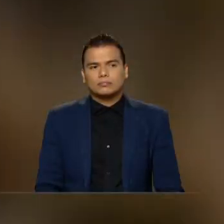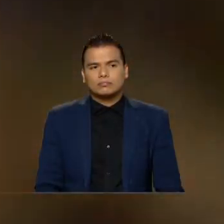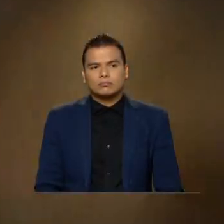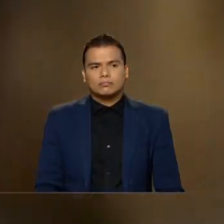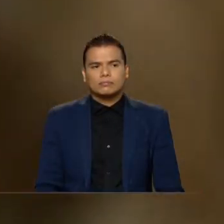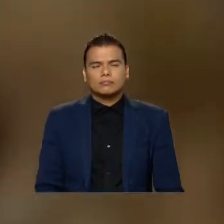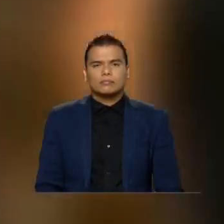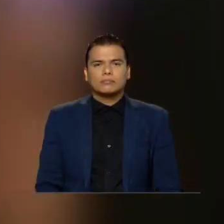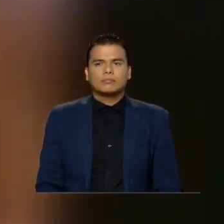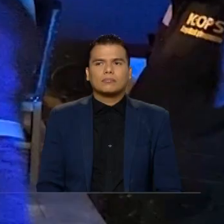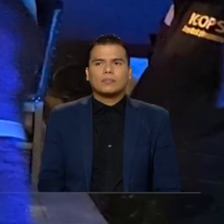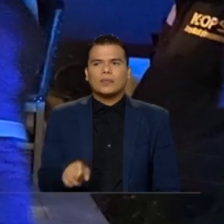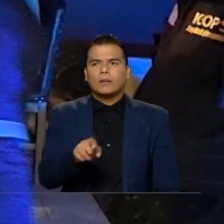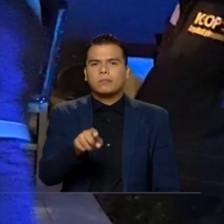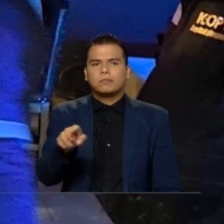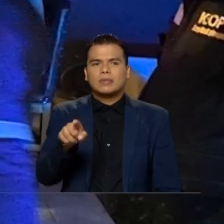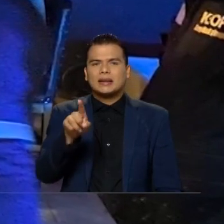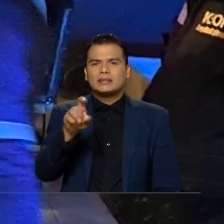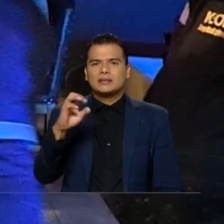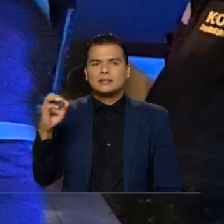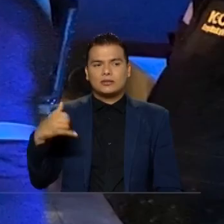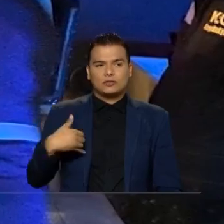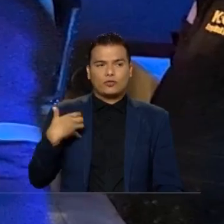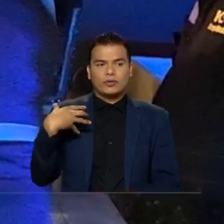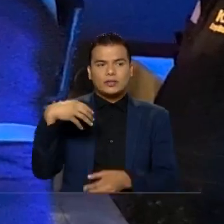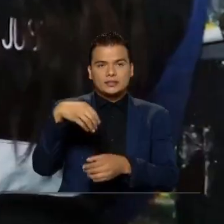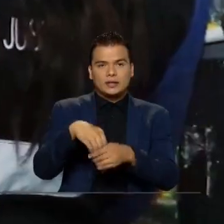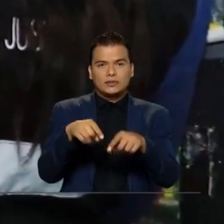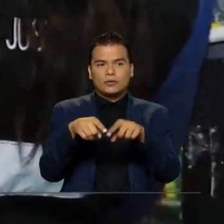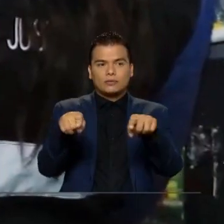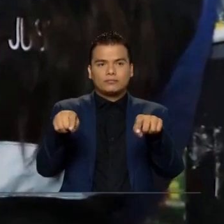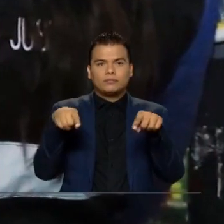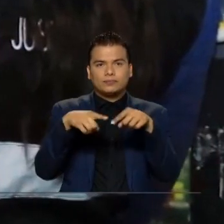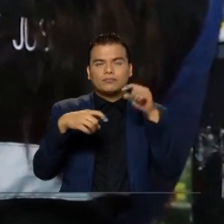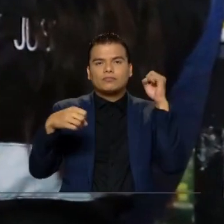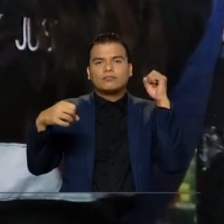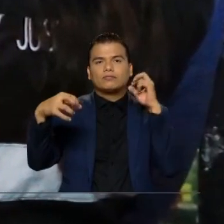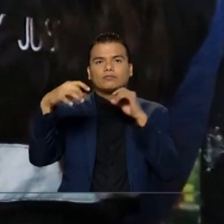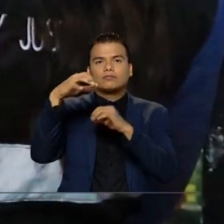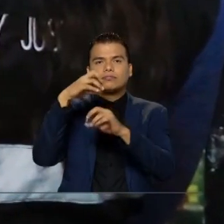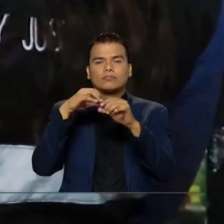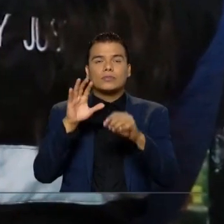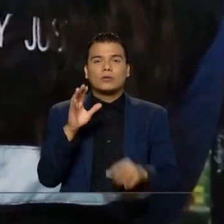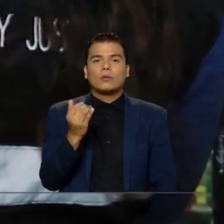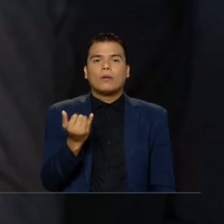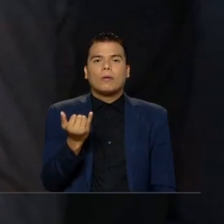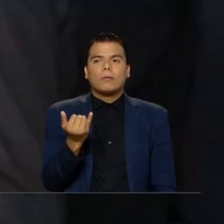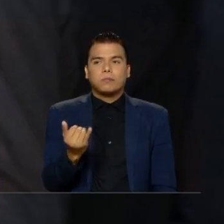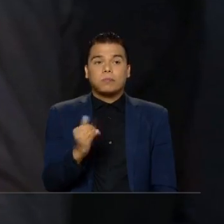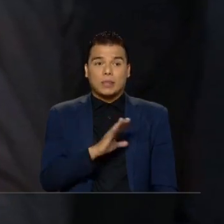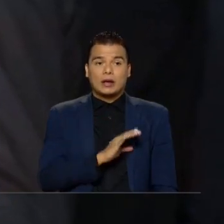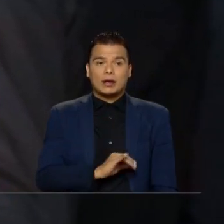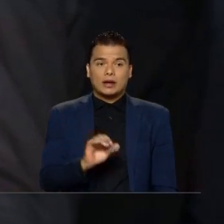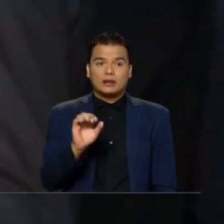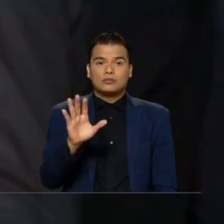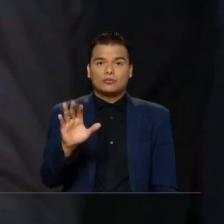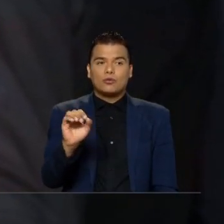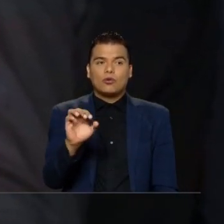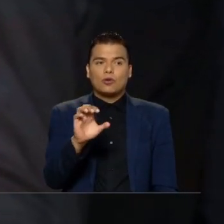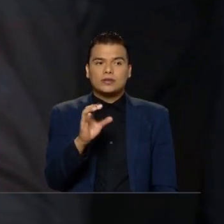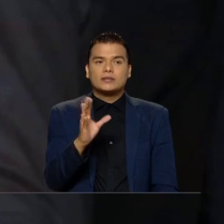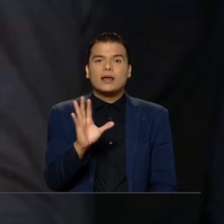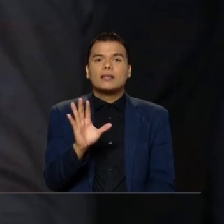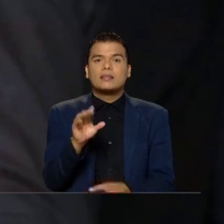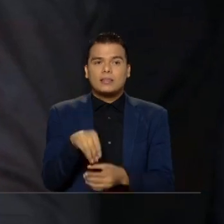Al menos 600 menores fueron sorprendidos al interior de un establecimiento comercial en un exclusivo sector del oeste de